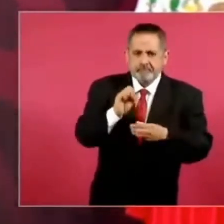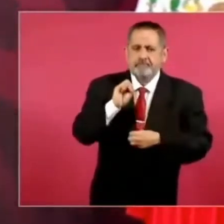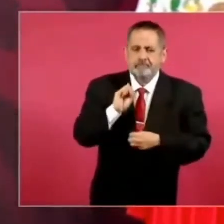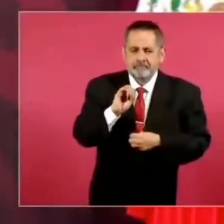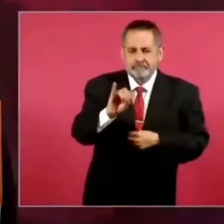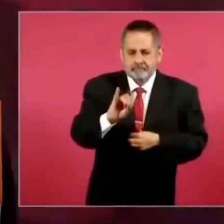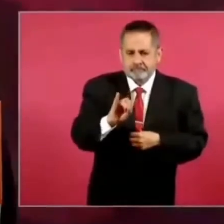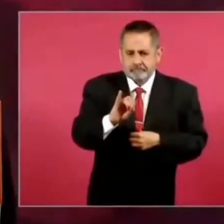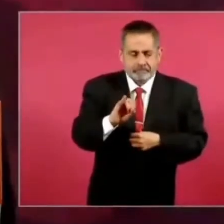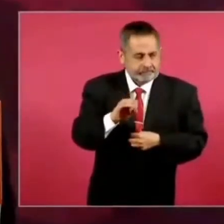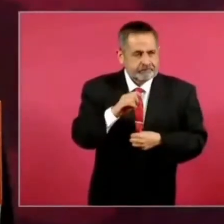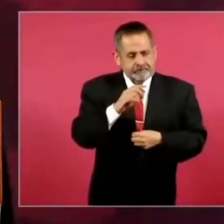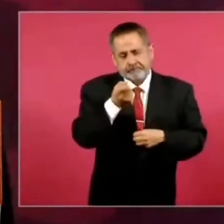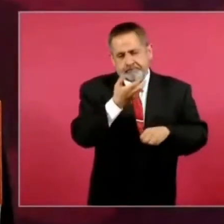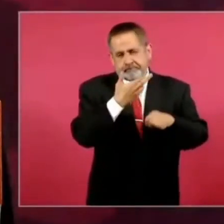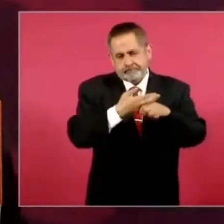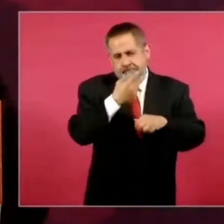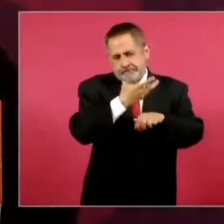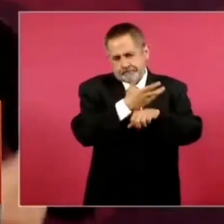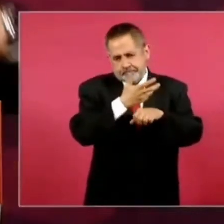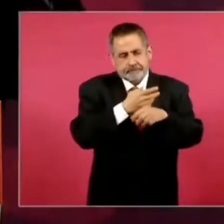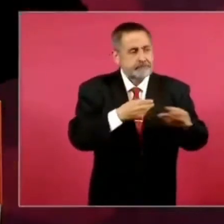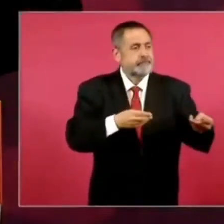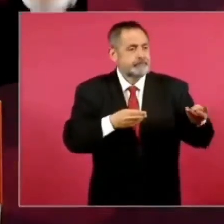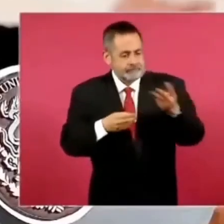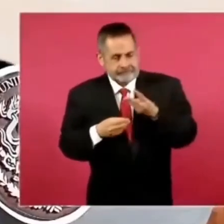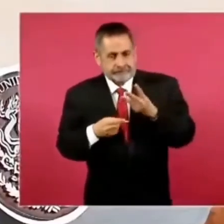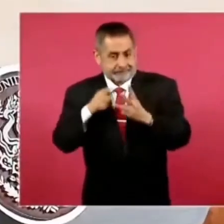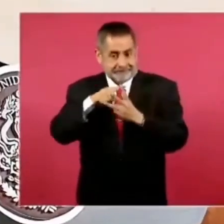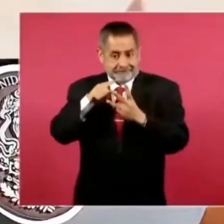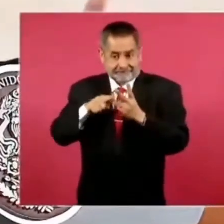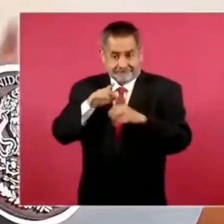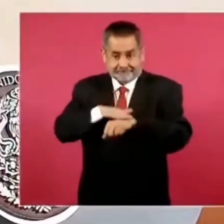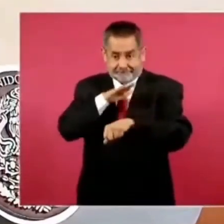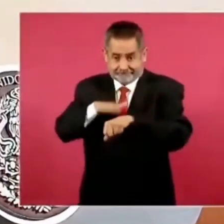la Secretaría de Energía de Estados Unidos, ya nos autorizaron